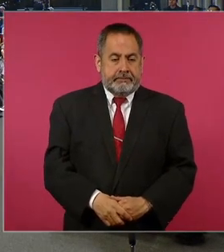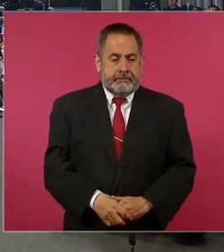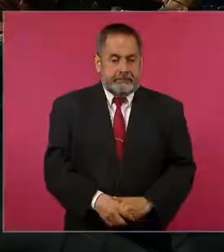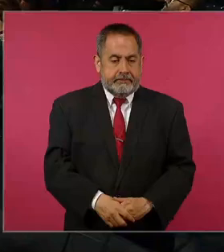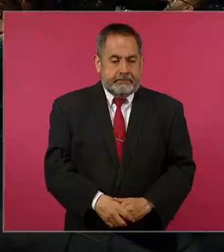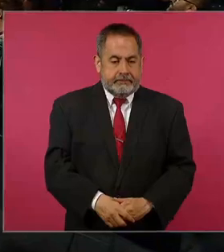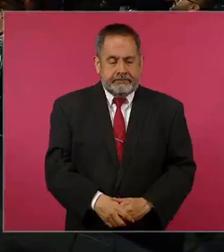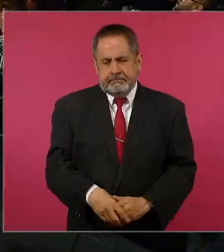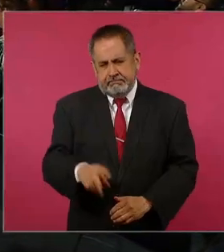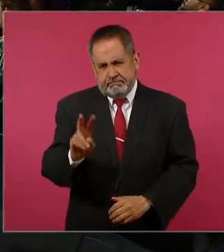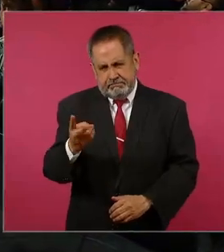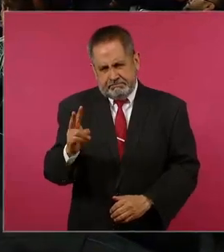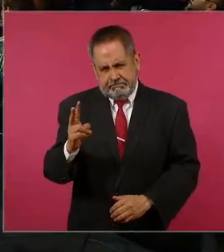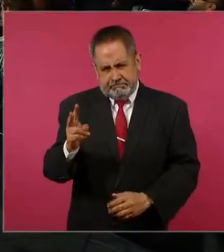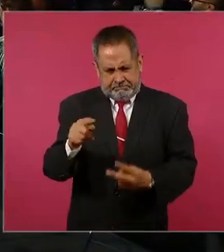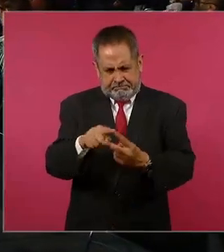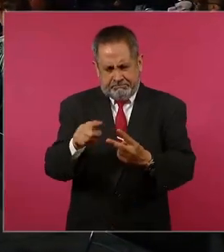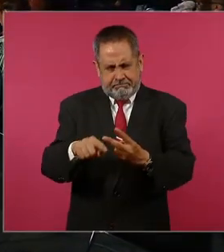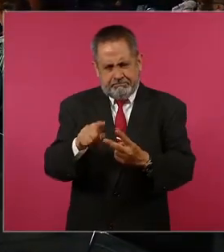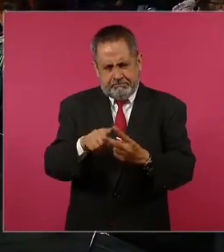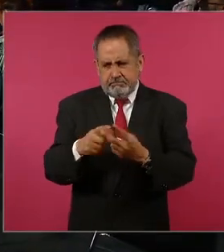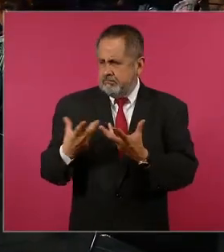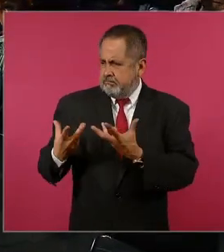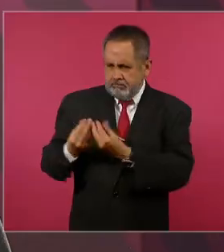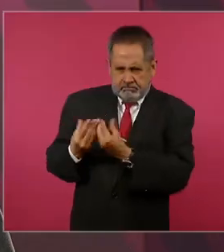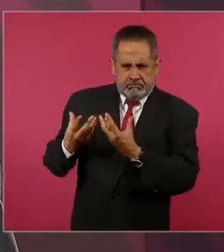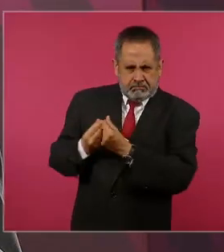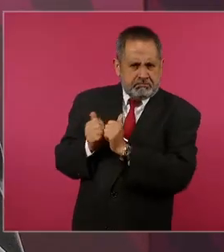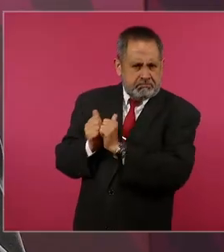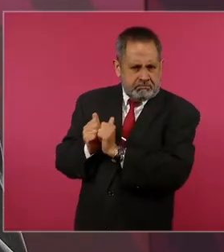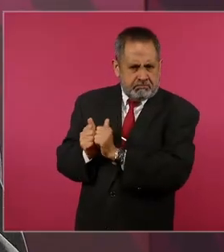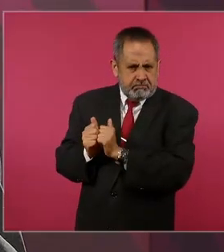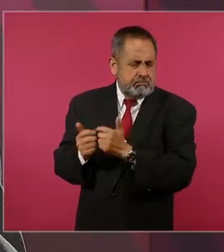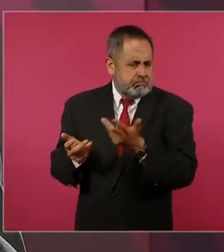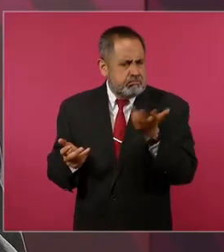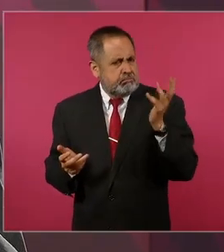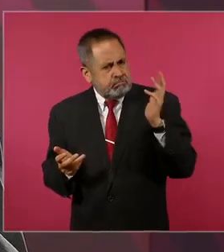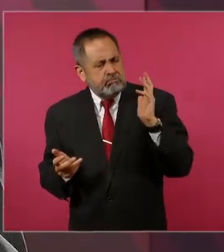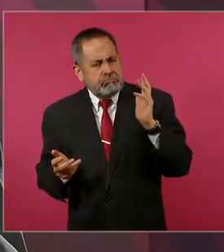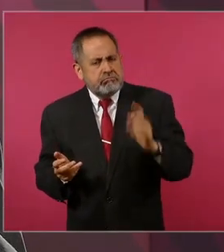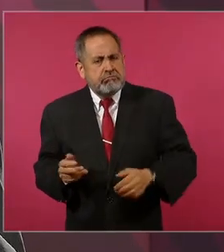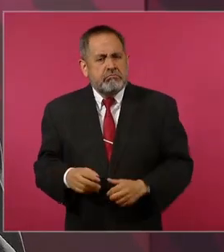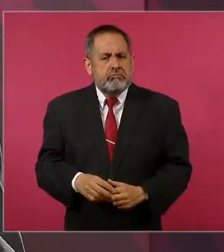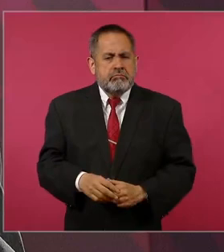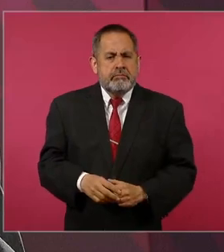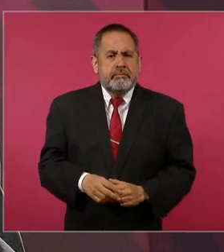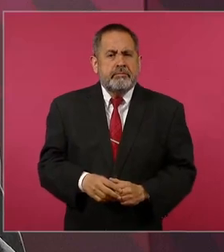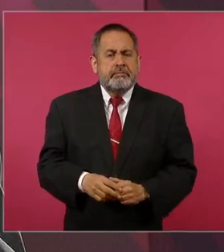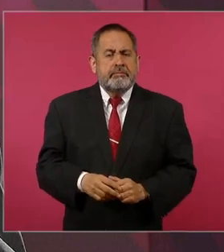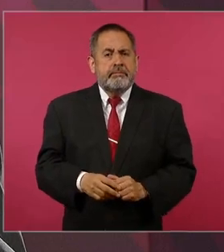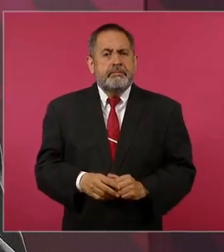Pues las dos cosas, sí, vamos a estar juntos y vamos a